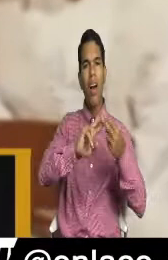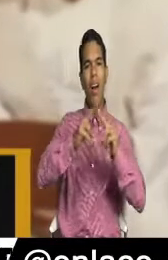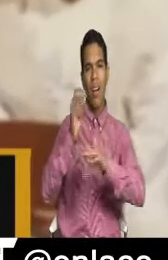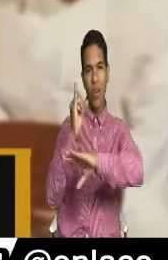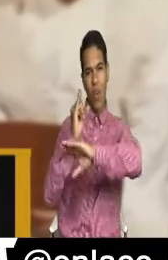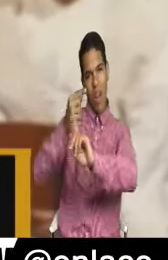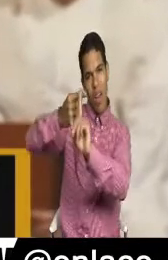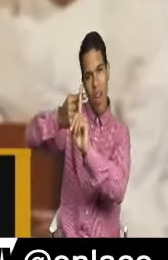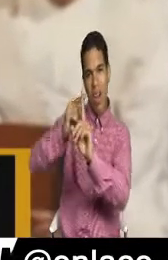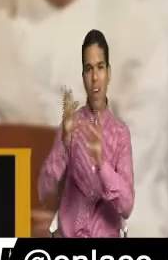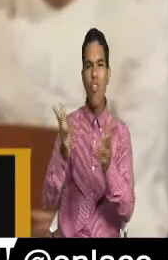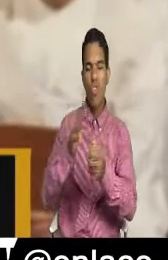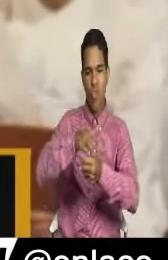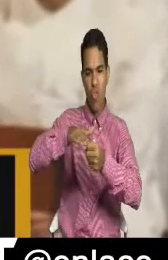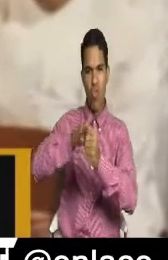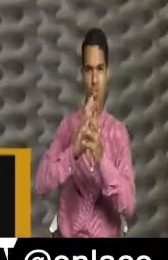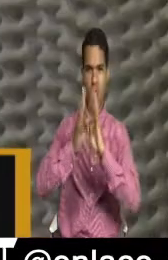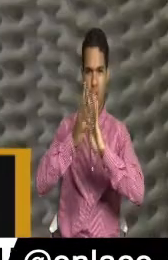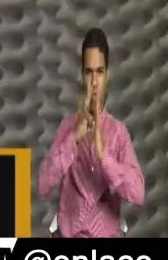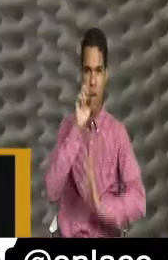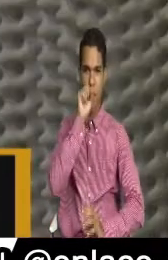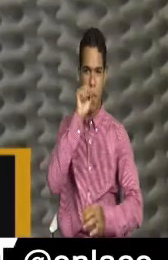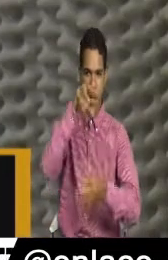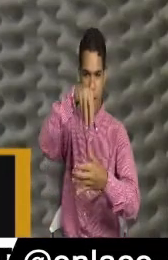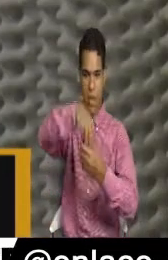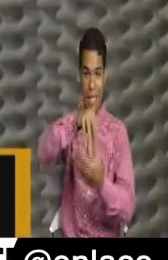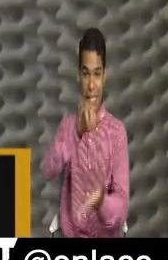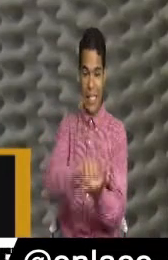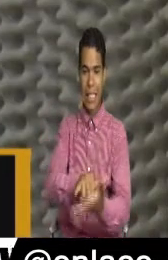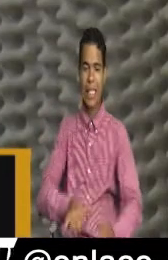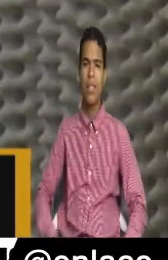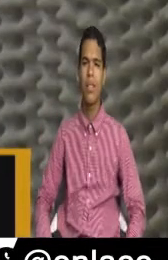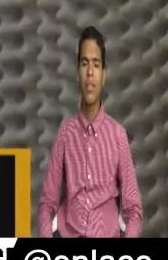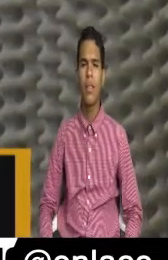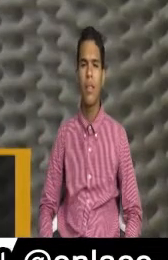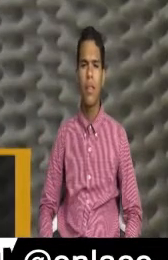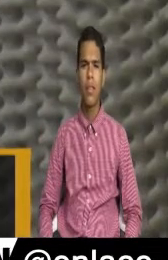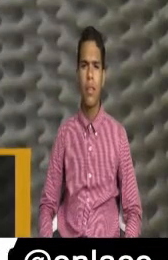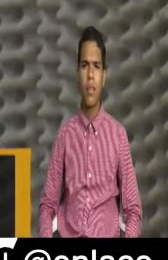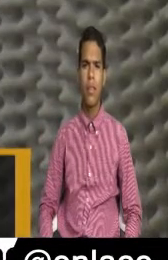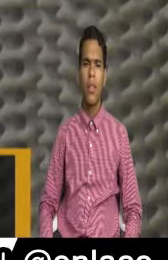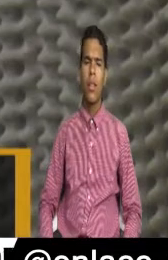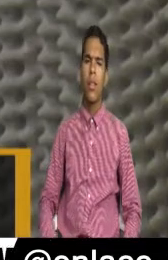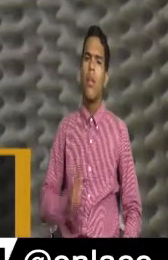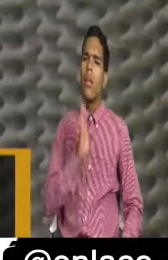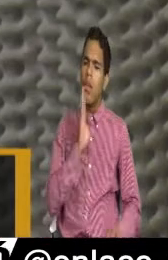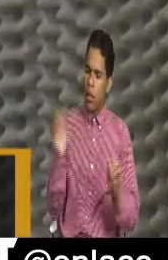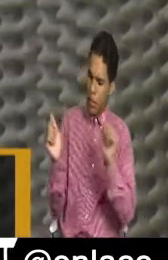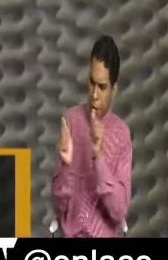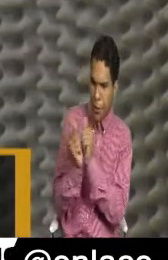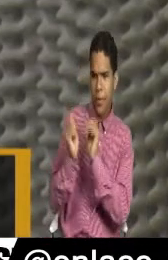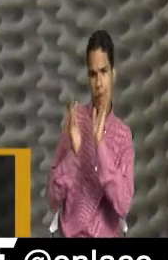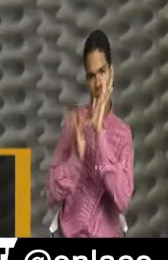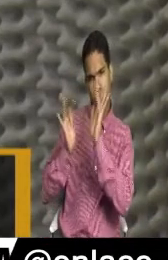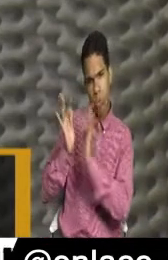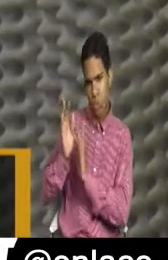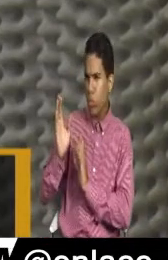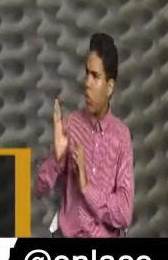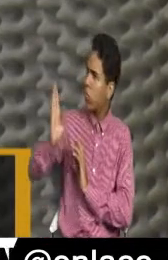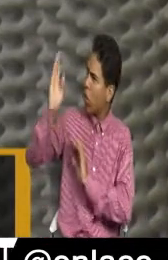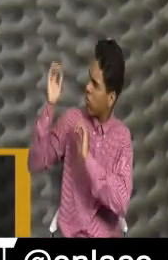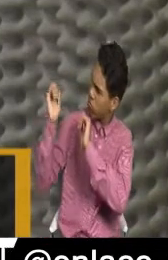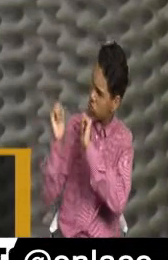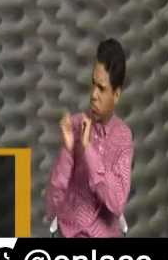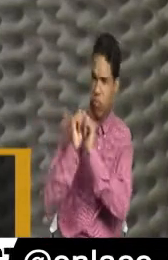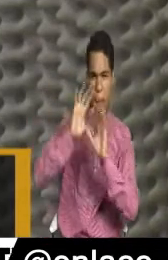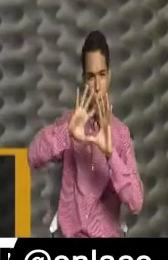Jesús ubicada en el sector comercial de Barranca Bermeja. Pues la Compañía de Jesús está presente en más de 80 países en